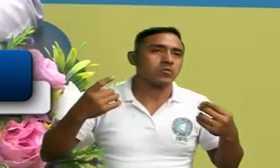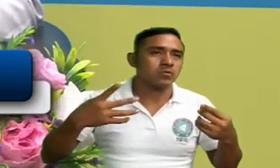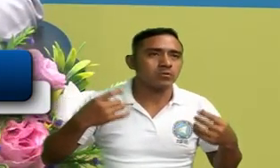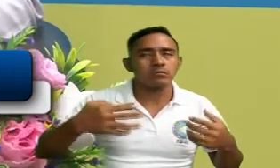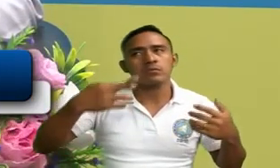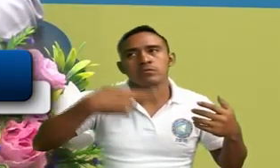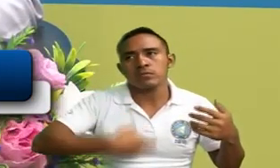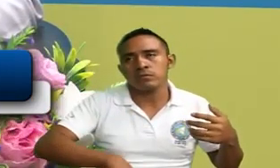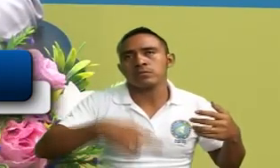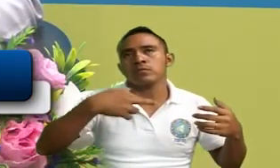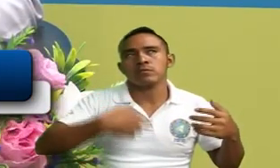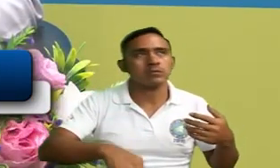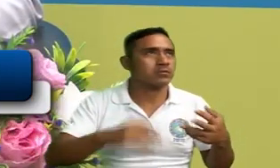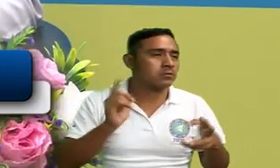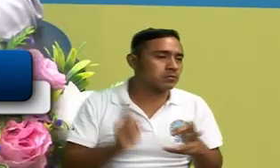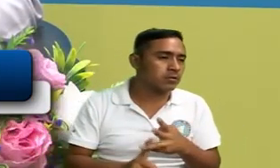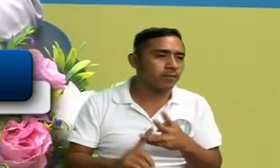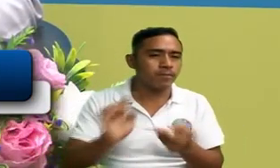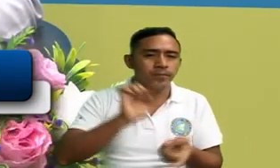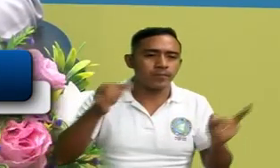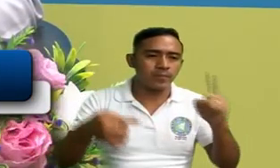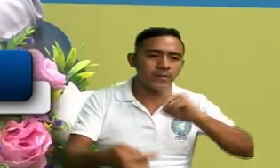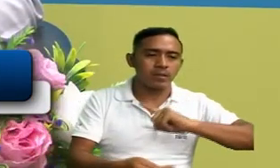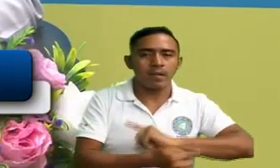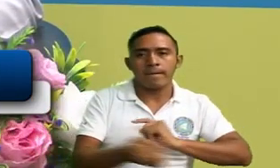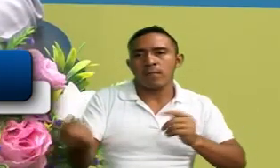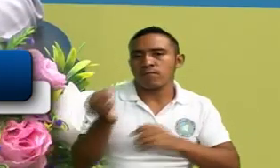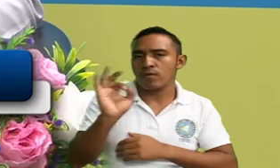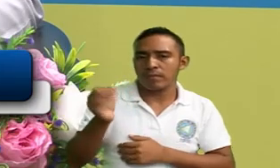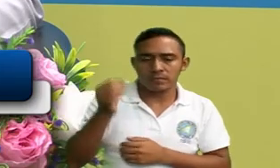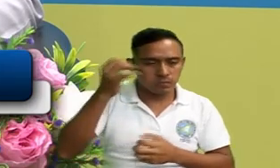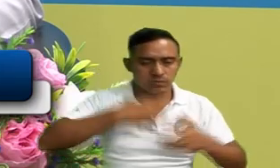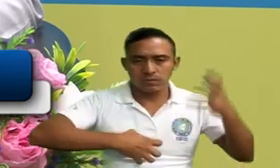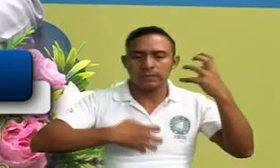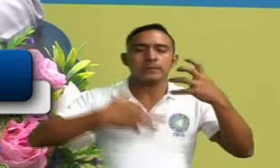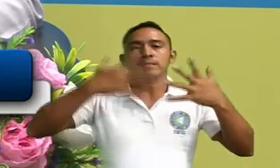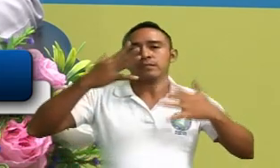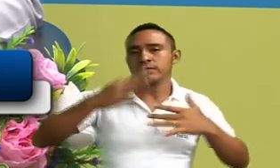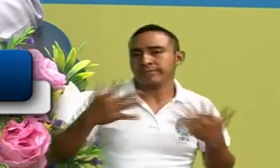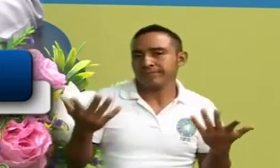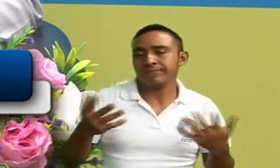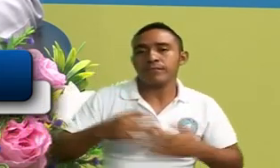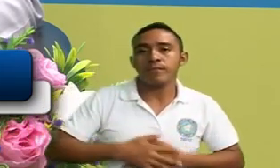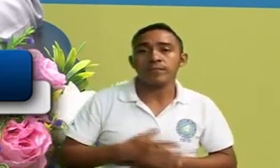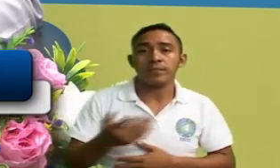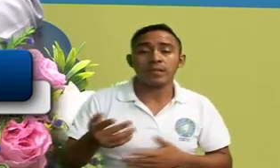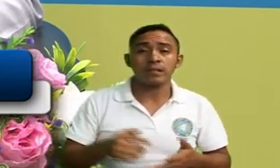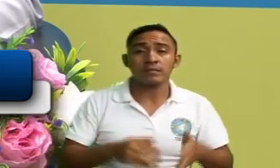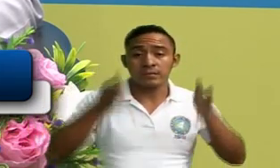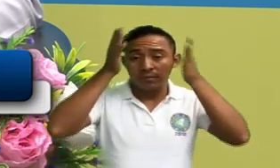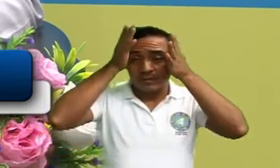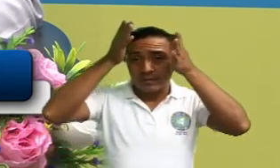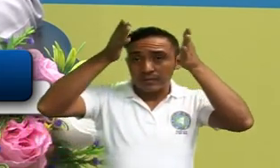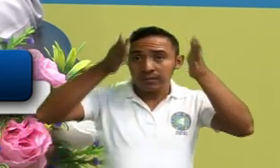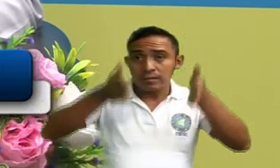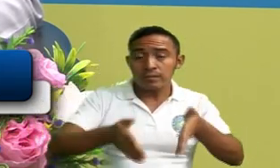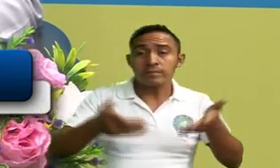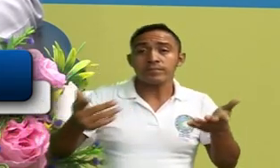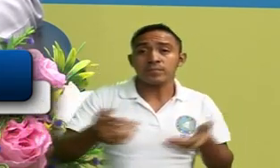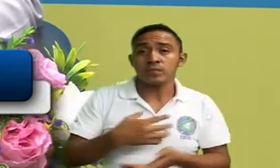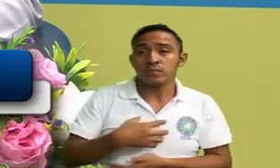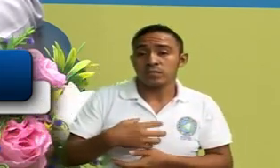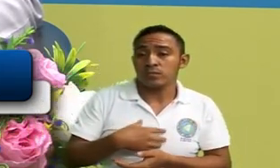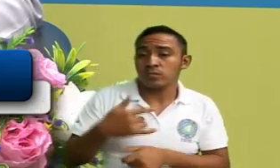la menstruación, porque tiene muchos cambios de humor. Y es frecuente realmente su consulta. Sí. Se le tiene que dar una orientación y tiene que dársele